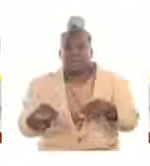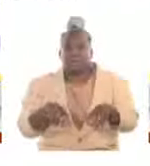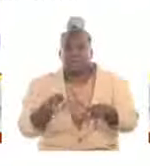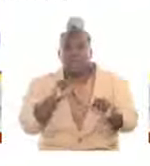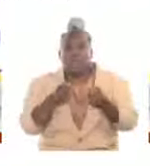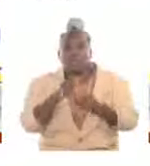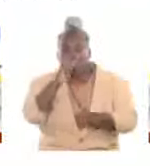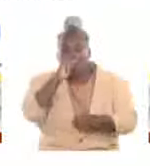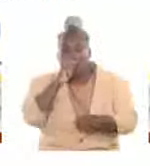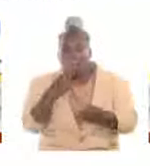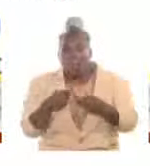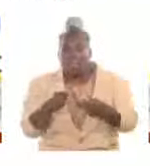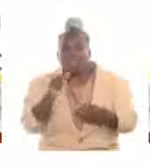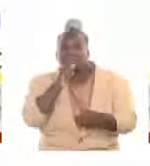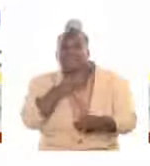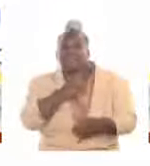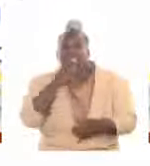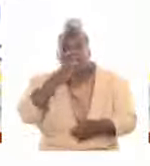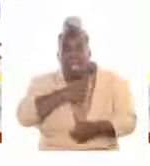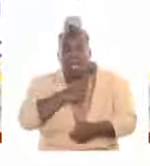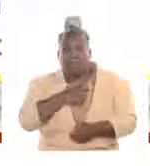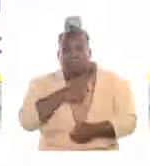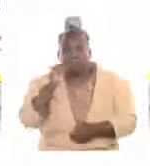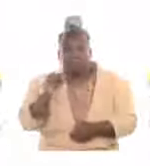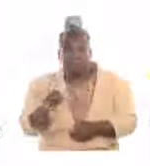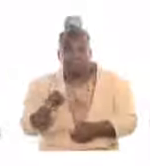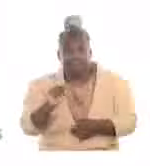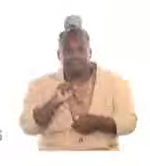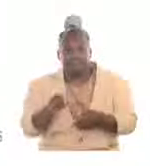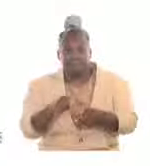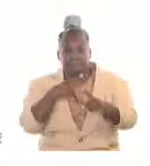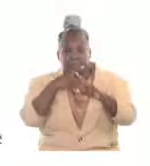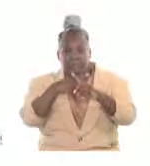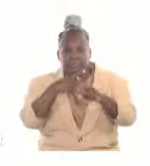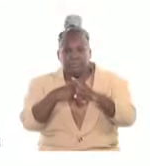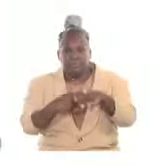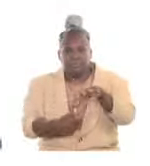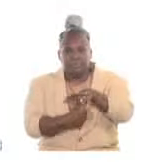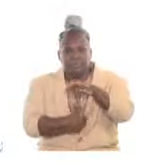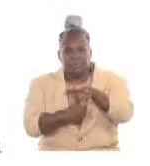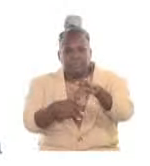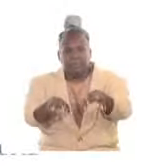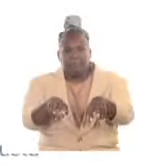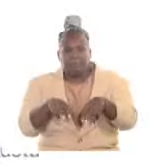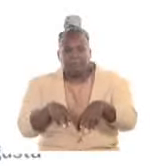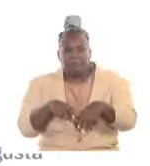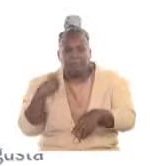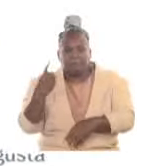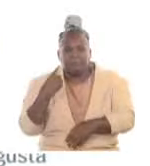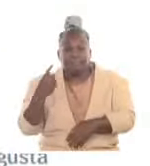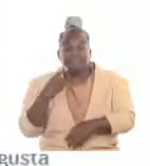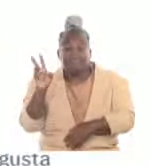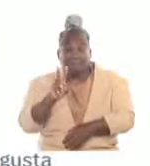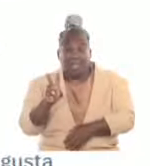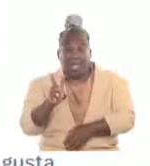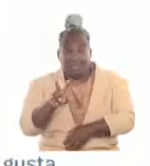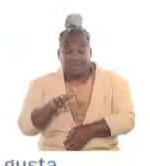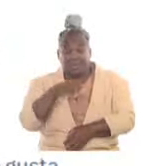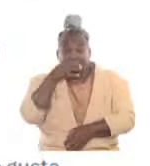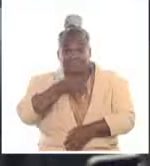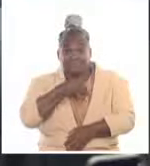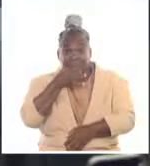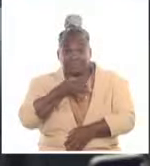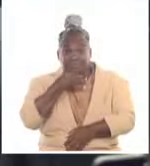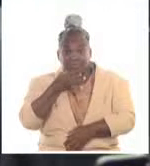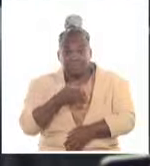Drogas, la DEA. En un mensaje a través de la red social X, el presidente de la Asamblea Nacional de Venezuela, Jorge Rodríguez, le expresó